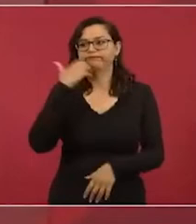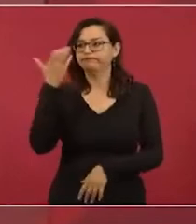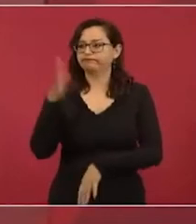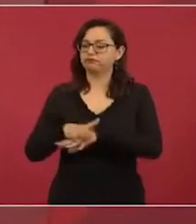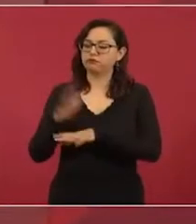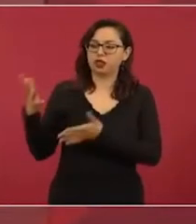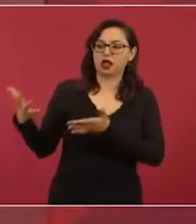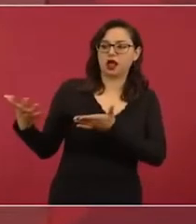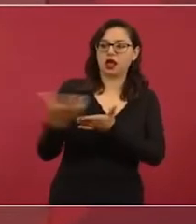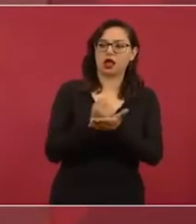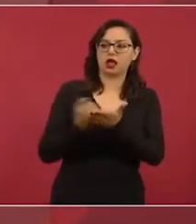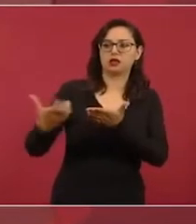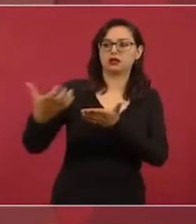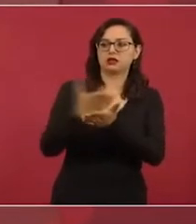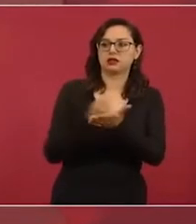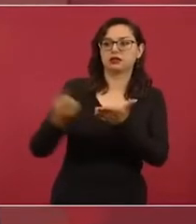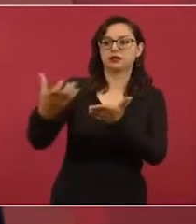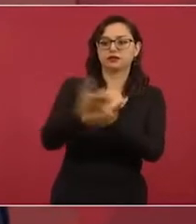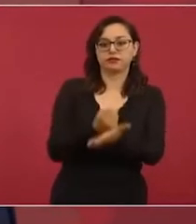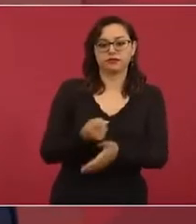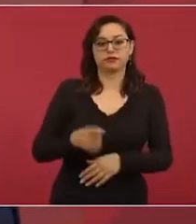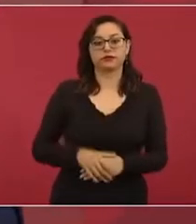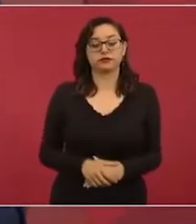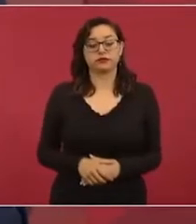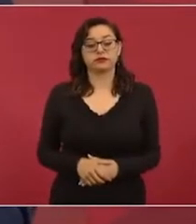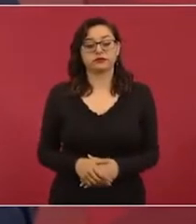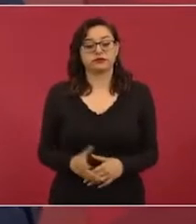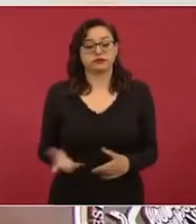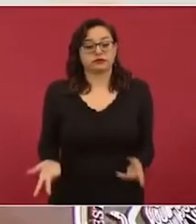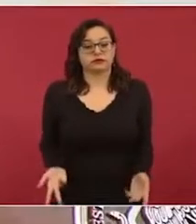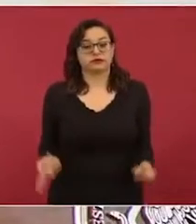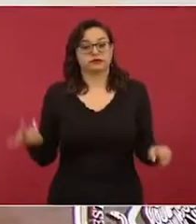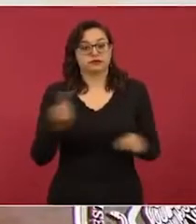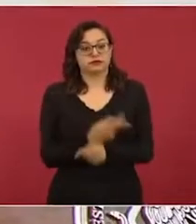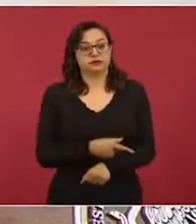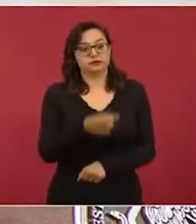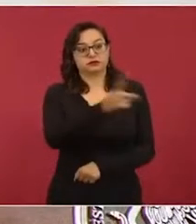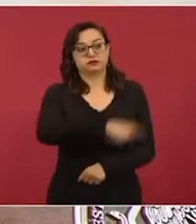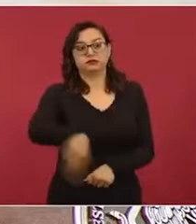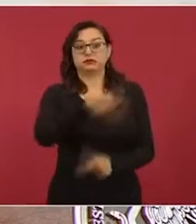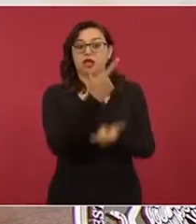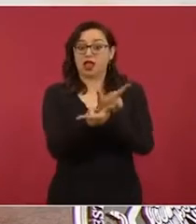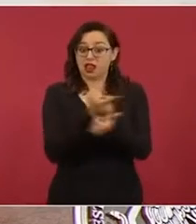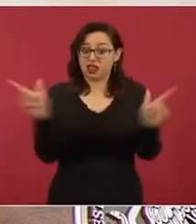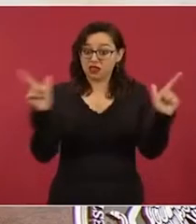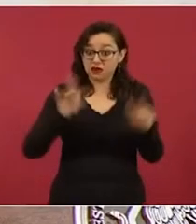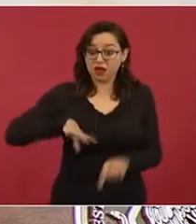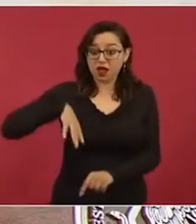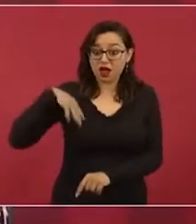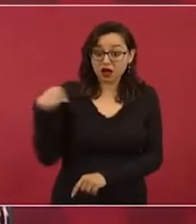exponernos a lo que yo llamo la libertad del zorro en el gallinero,